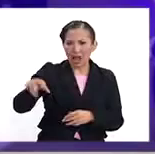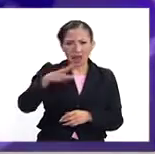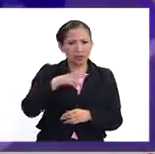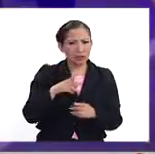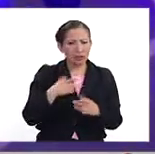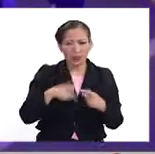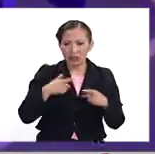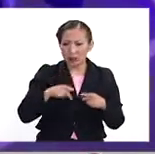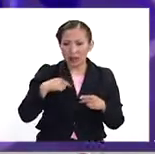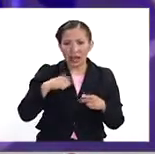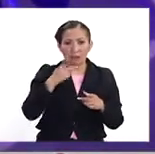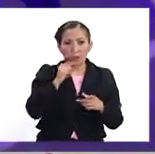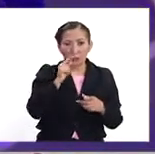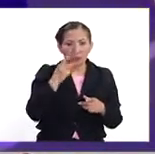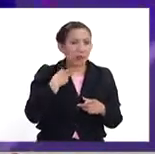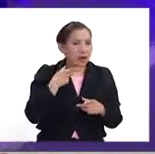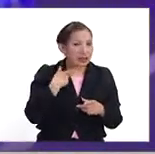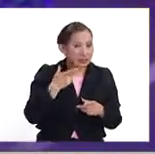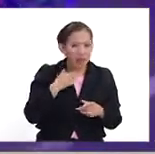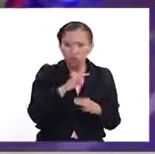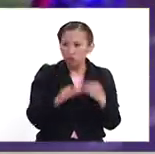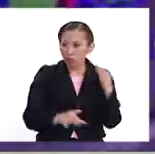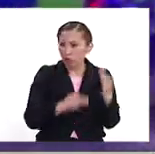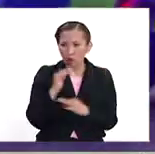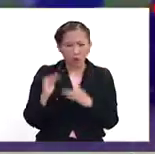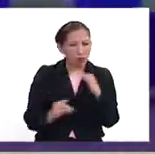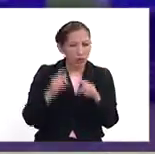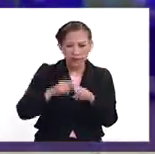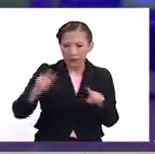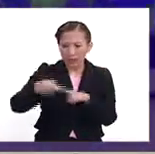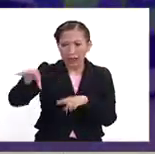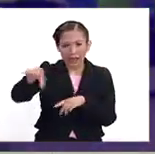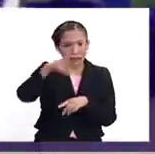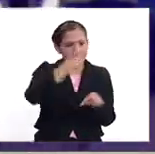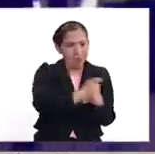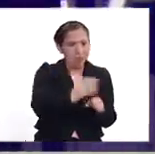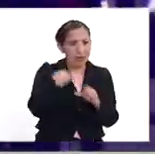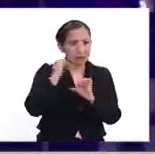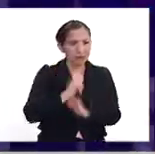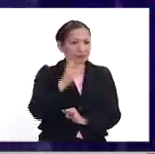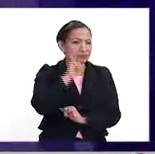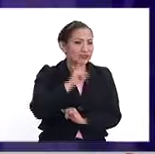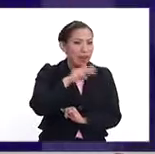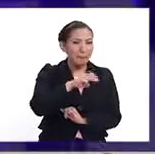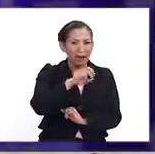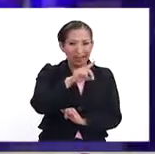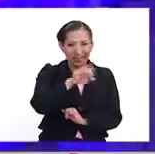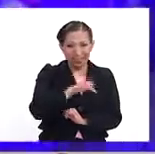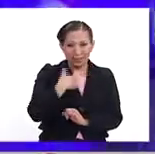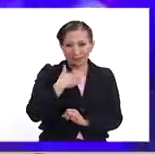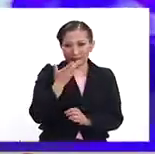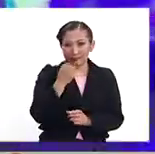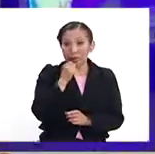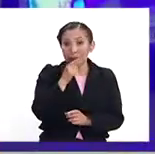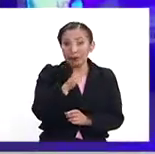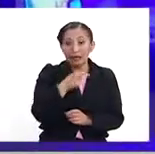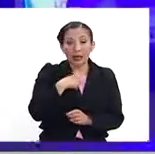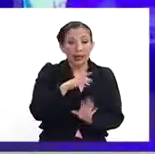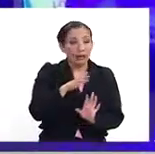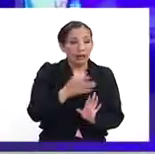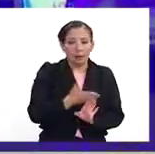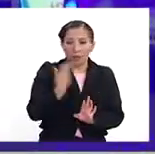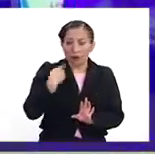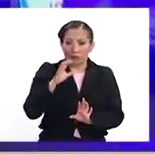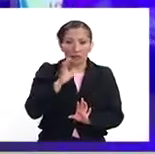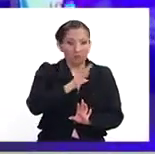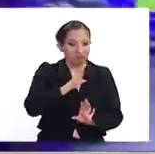del público y también de los políticos de todas las corrientes, desde la primera ministra Theresa May, como bien menciona, se encuentra en